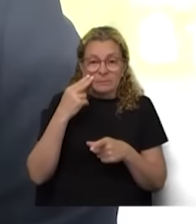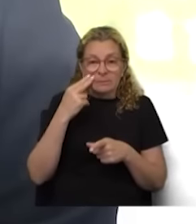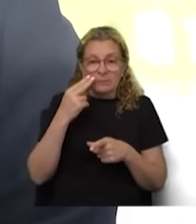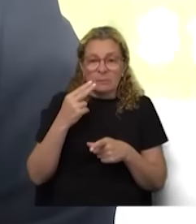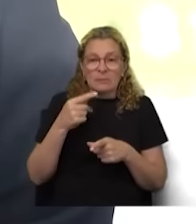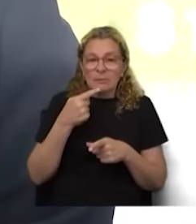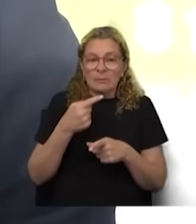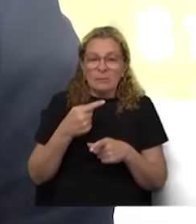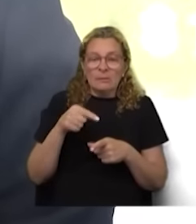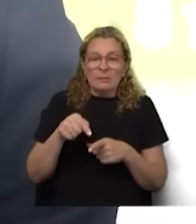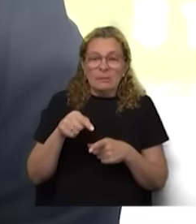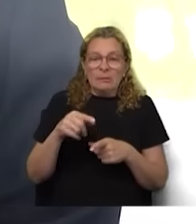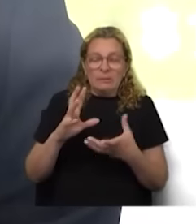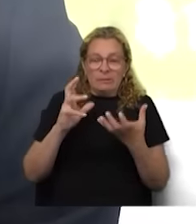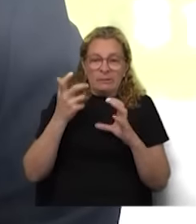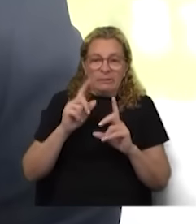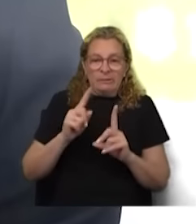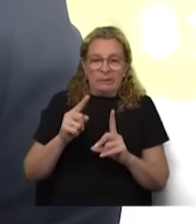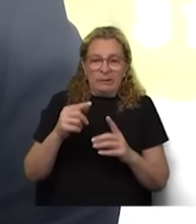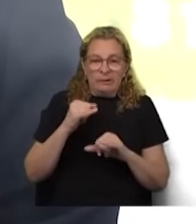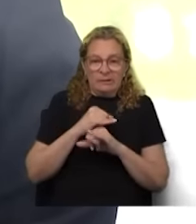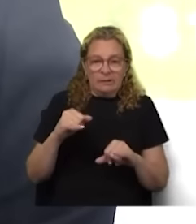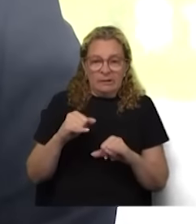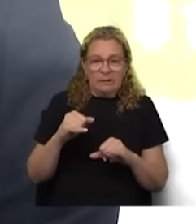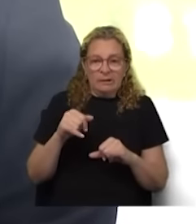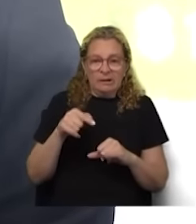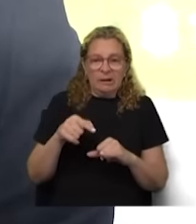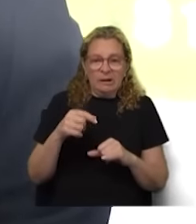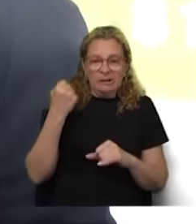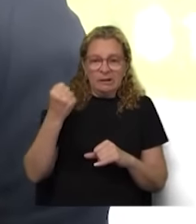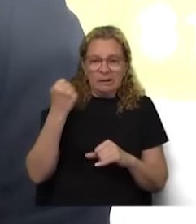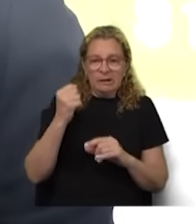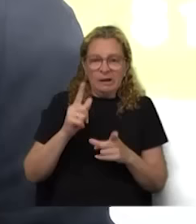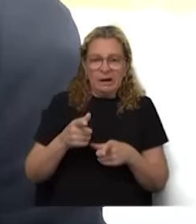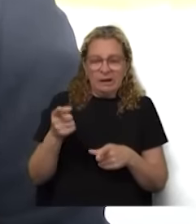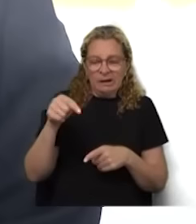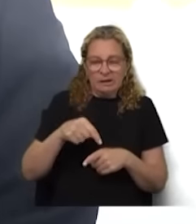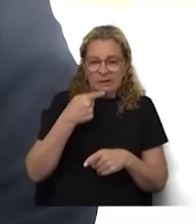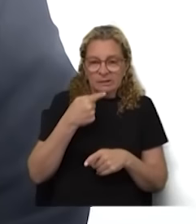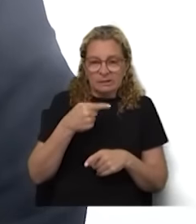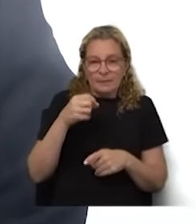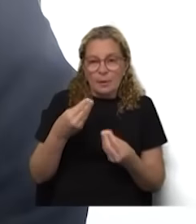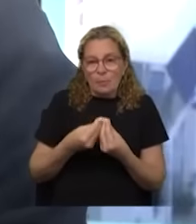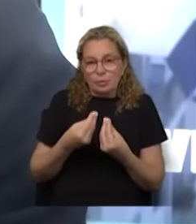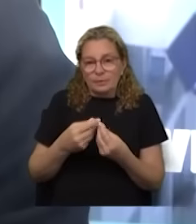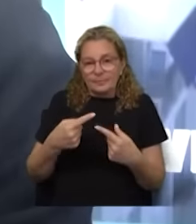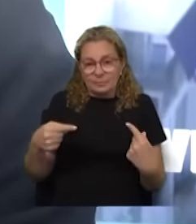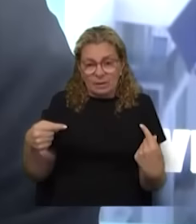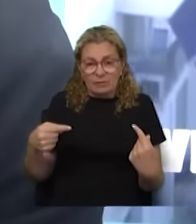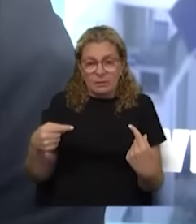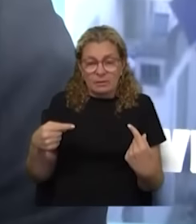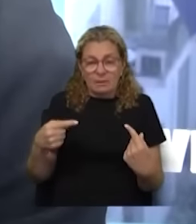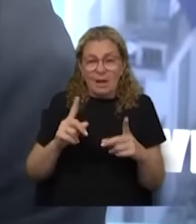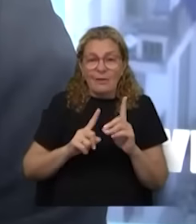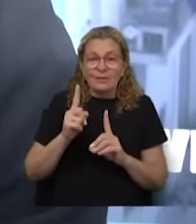en en que ese que en esa violencia no no se termine no es importante también traer esto porque muchas veces eh A